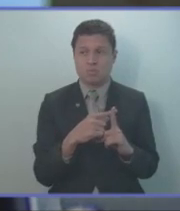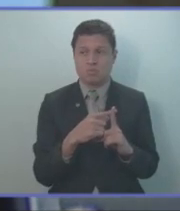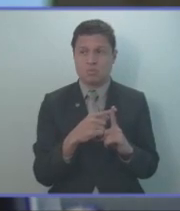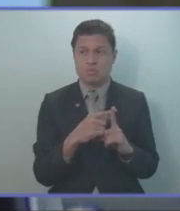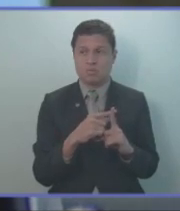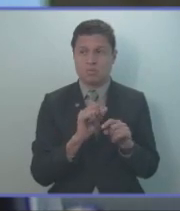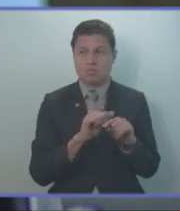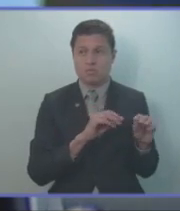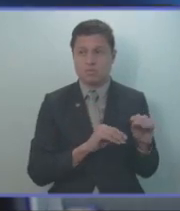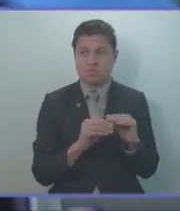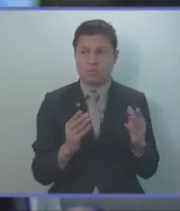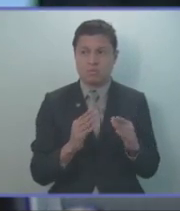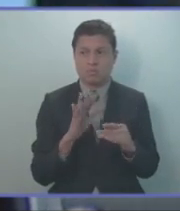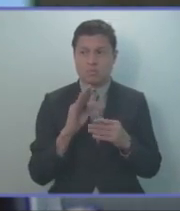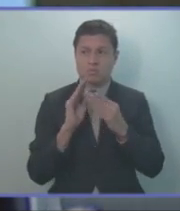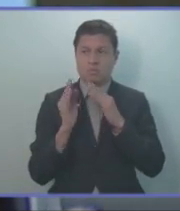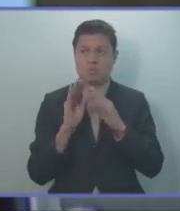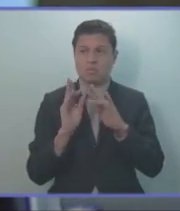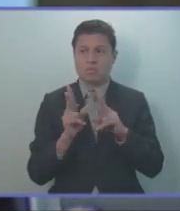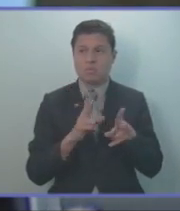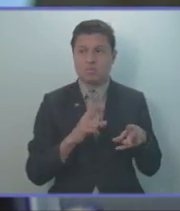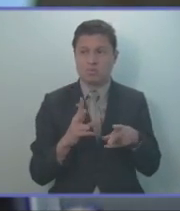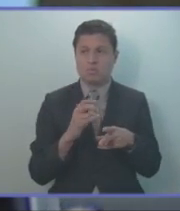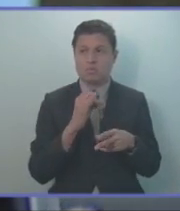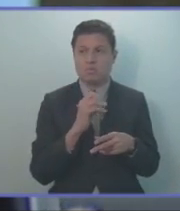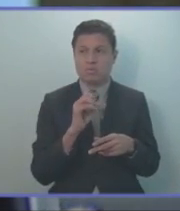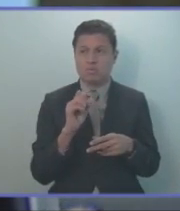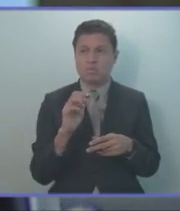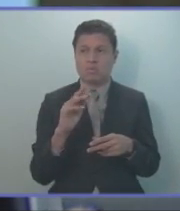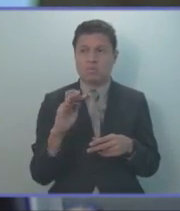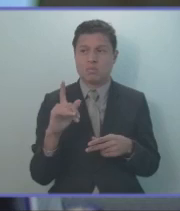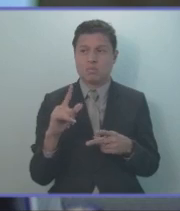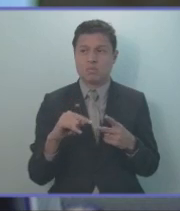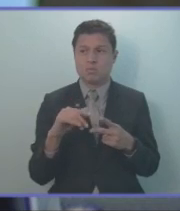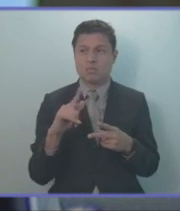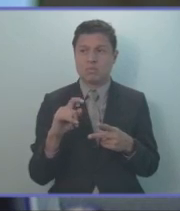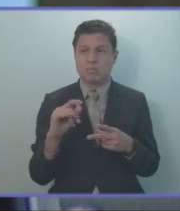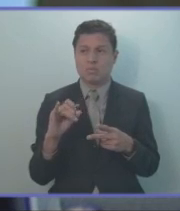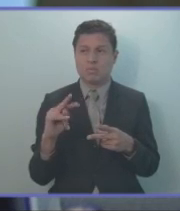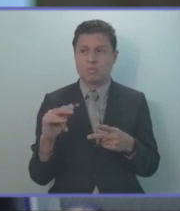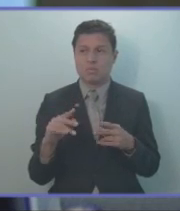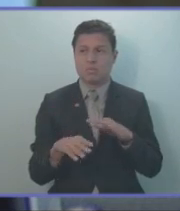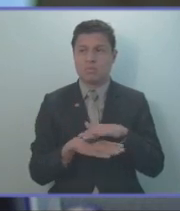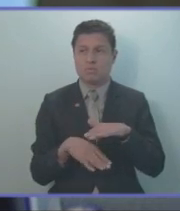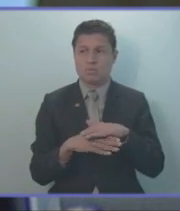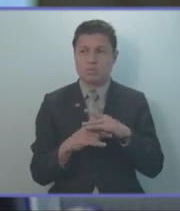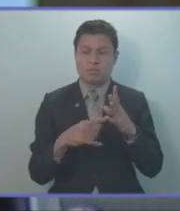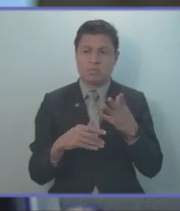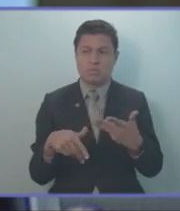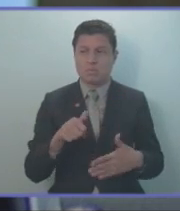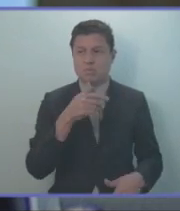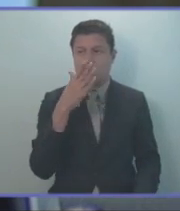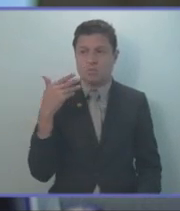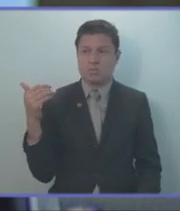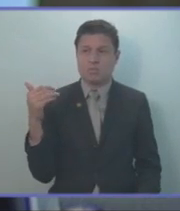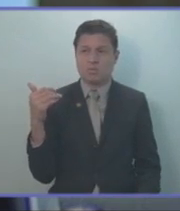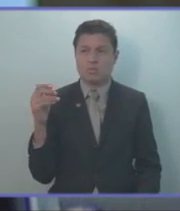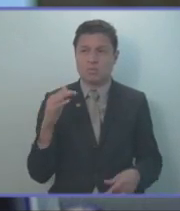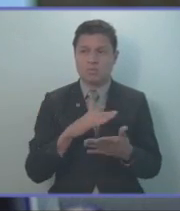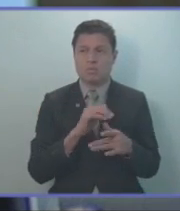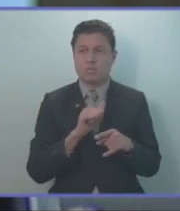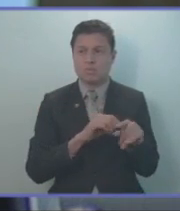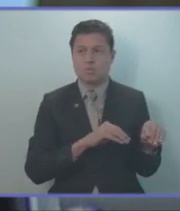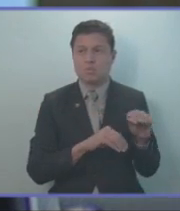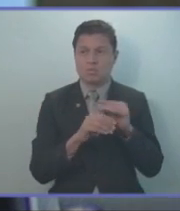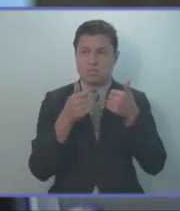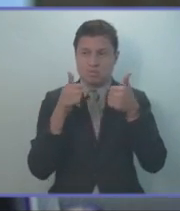la reactivación de las conversaciones entre Israel y Palestina sobre la base del derecho internacional y los